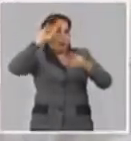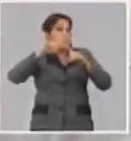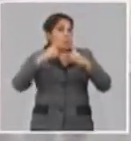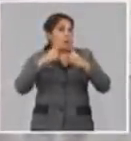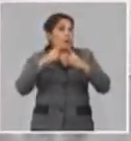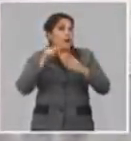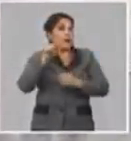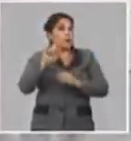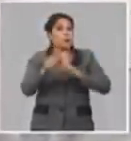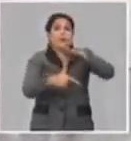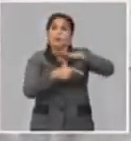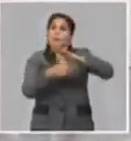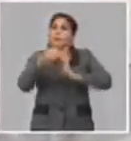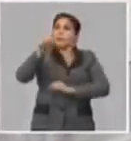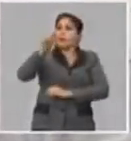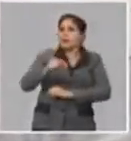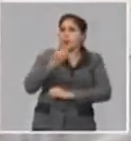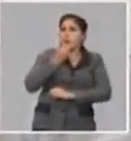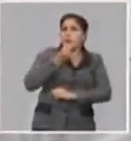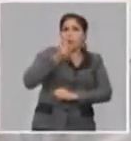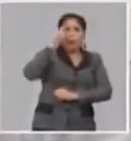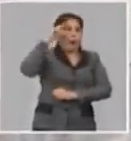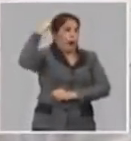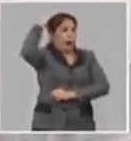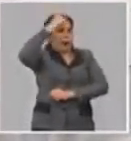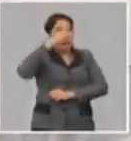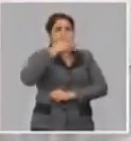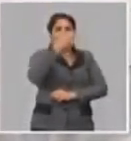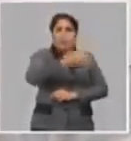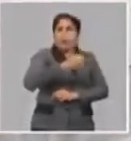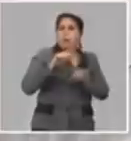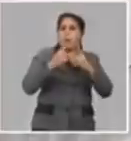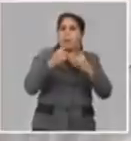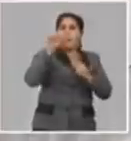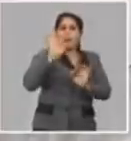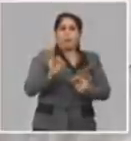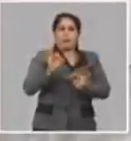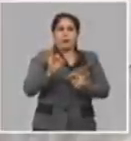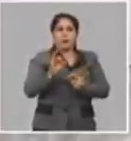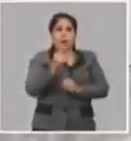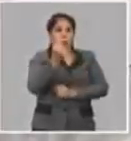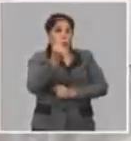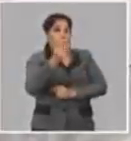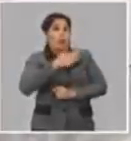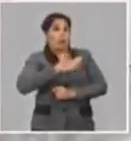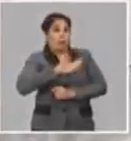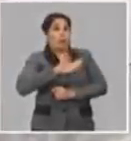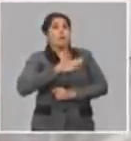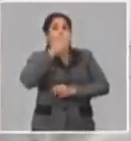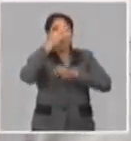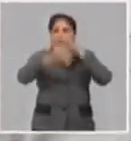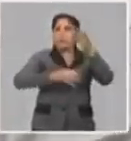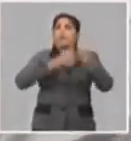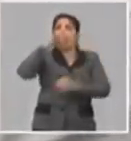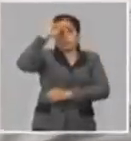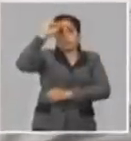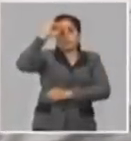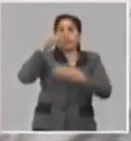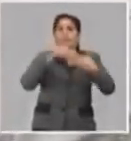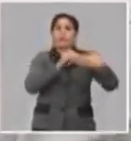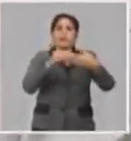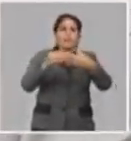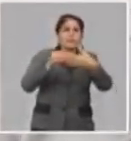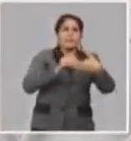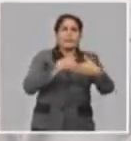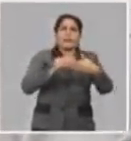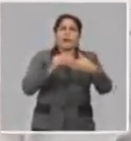eso, viceministro, por las mismas apreciaciones incluso que desde ese sector no estatal de la economía se han estado planteando? Sí. De flexibilidad,